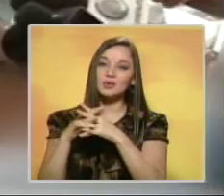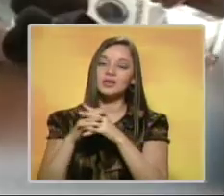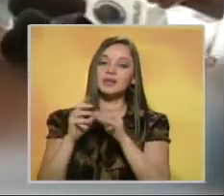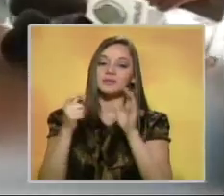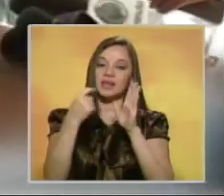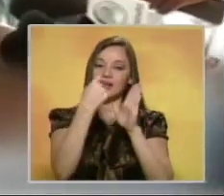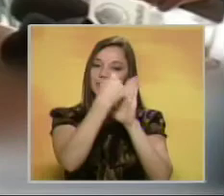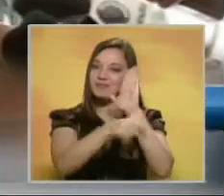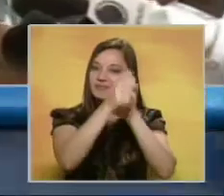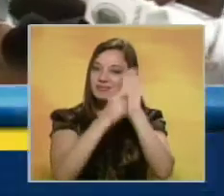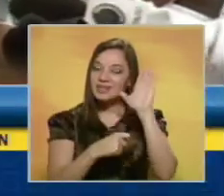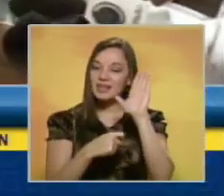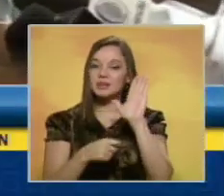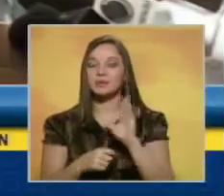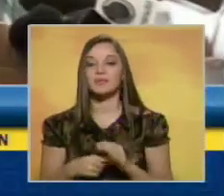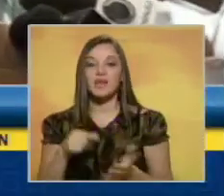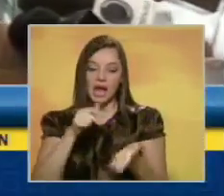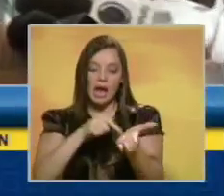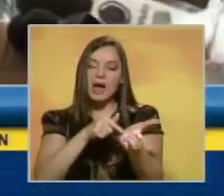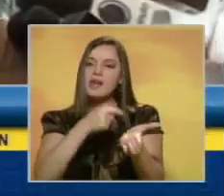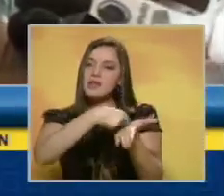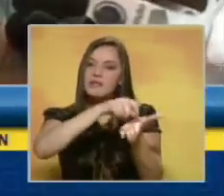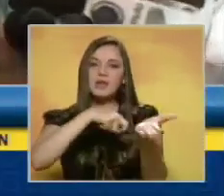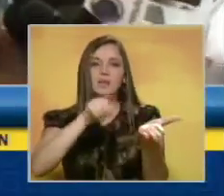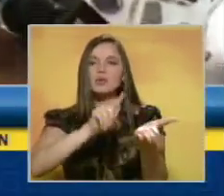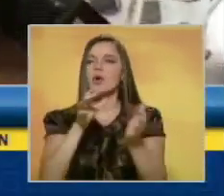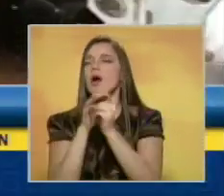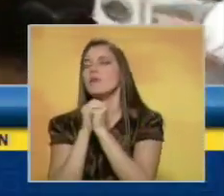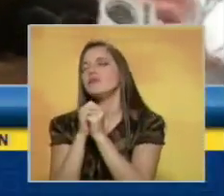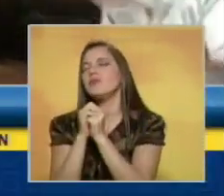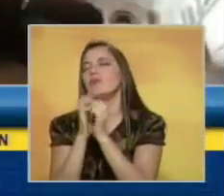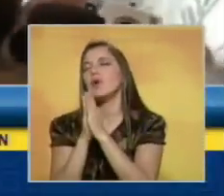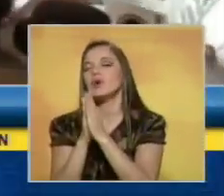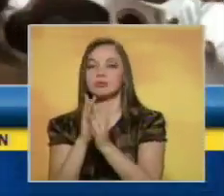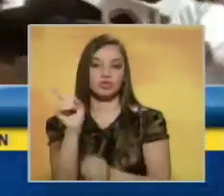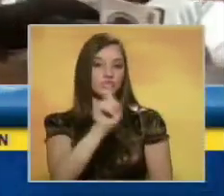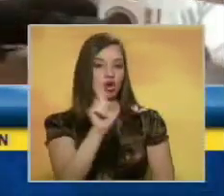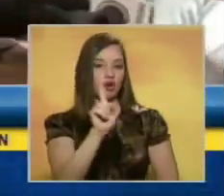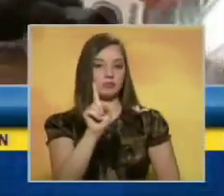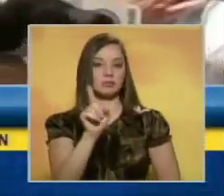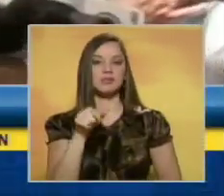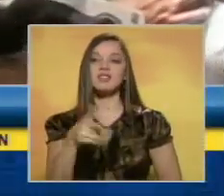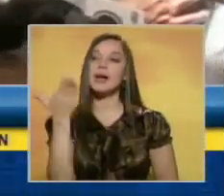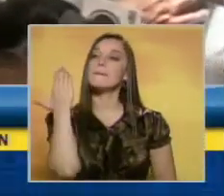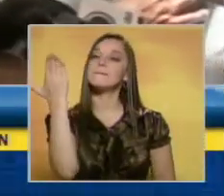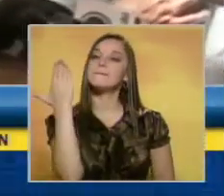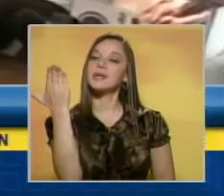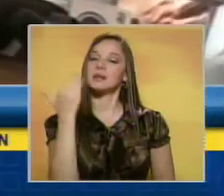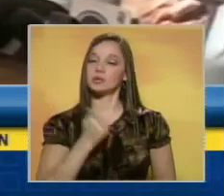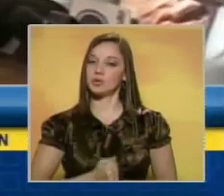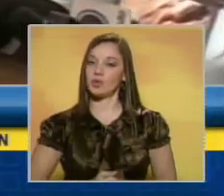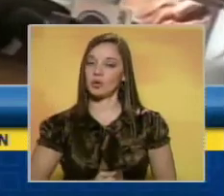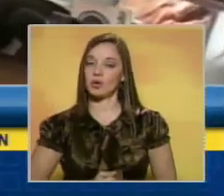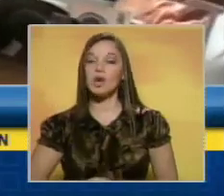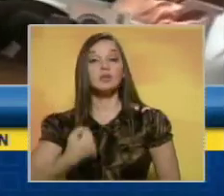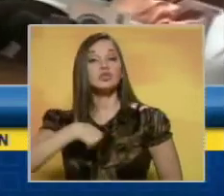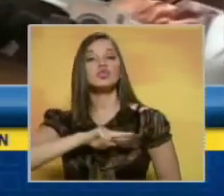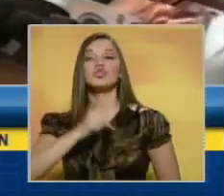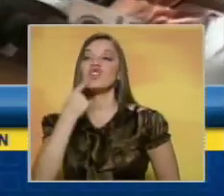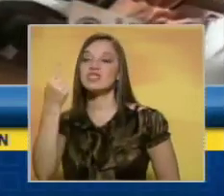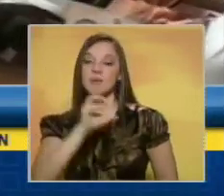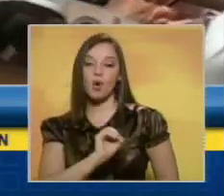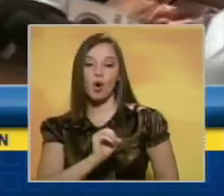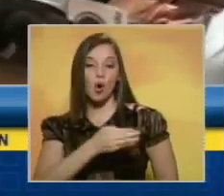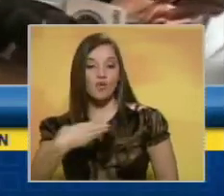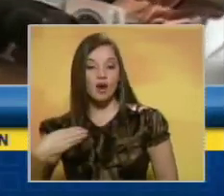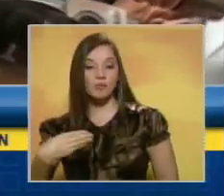Caracas. Estas firmas no son de súplica, estas firmas son de exigencia. Y nosotros decimos, Obama,